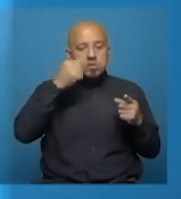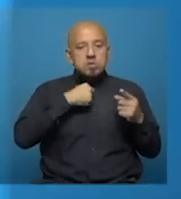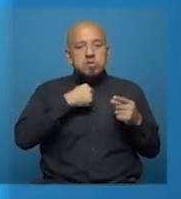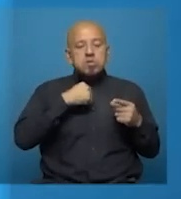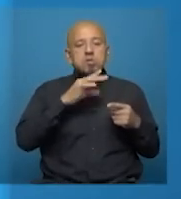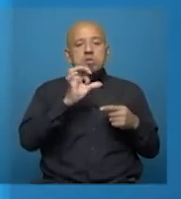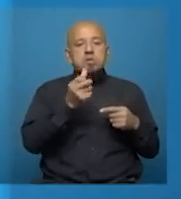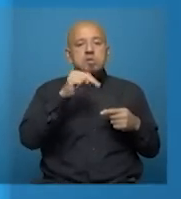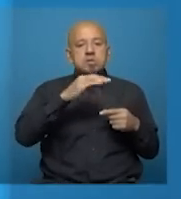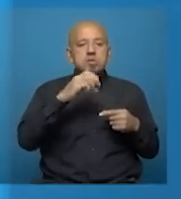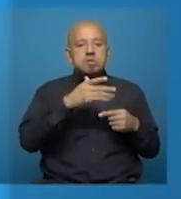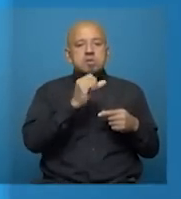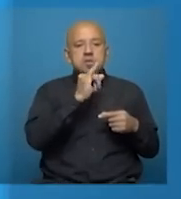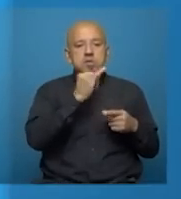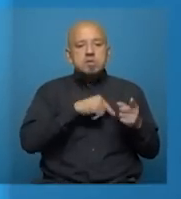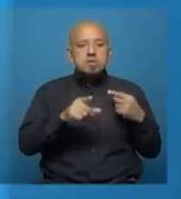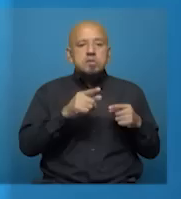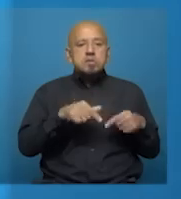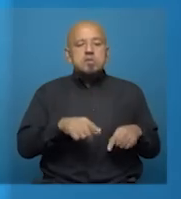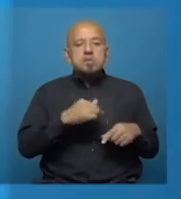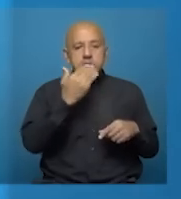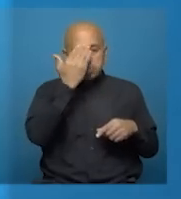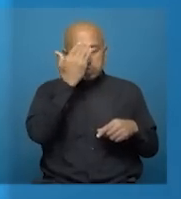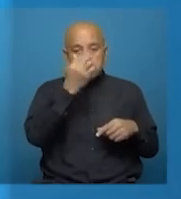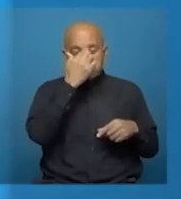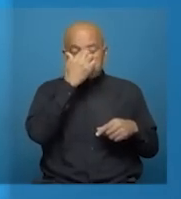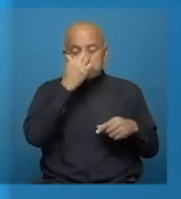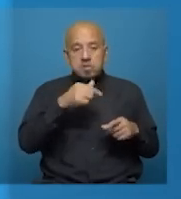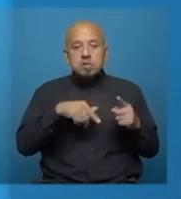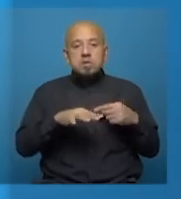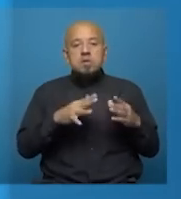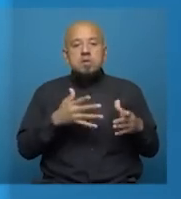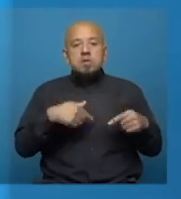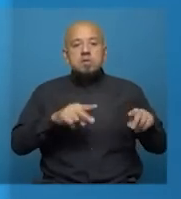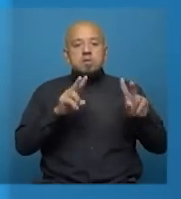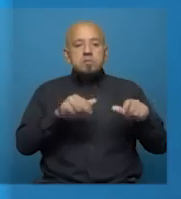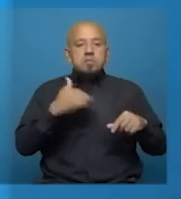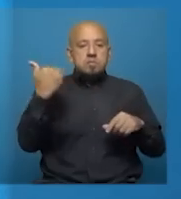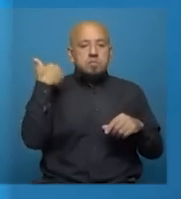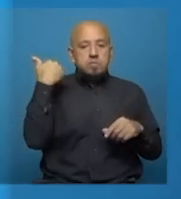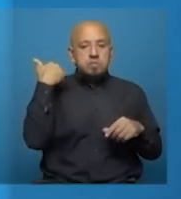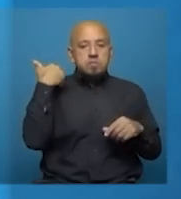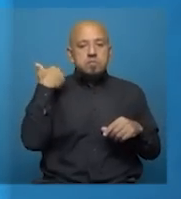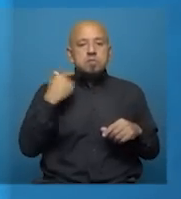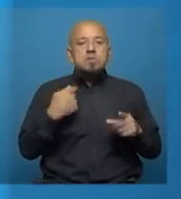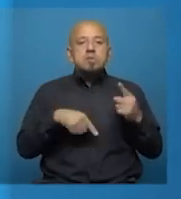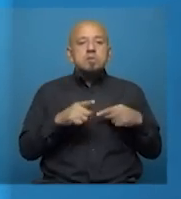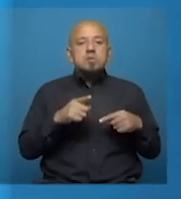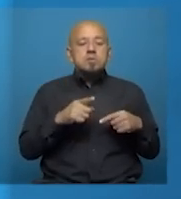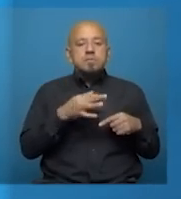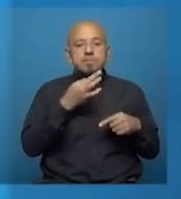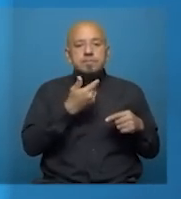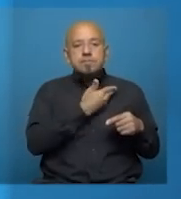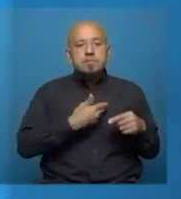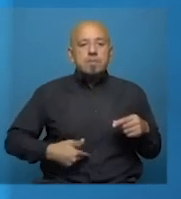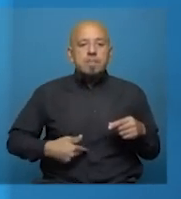una comisión que creó la Mesa Política del Frente Amplio de seguimiento del tema Astesiano, y que, por lo que me decía el presidente del